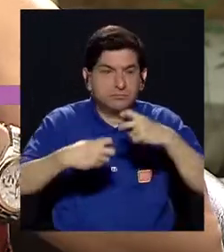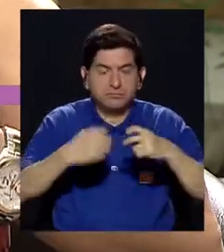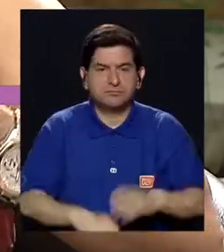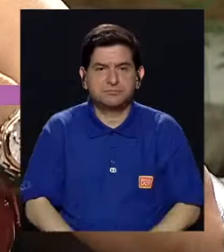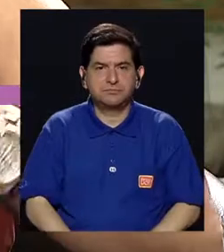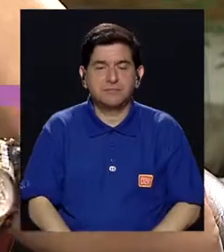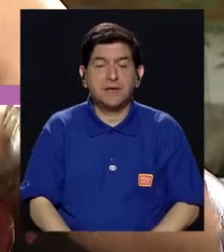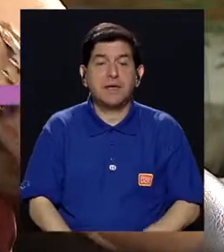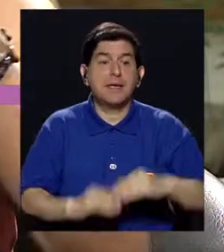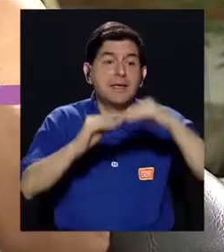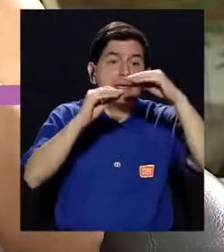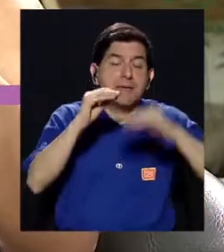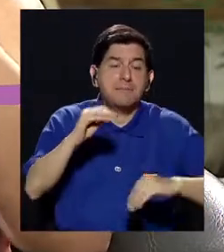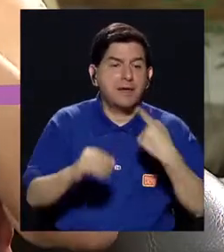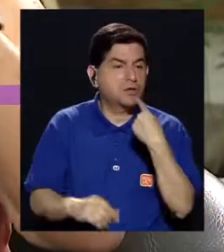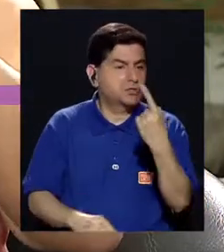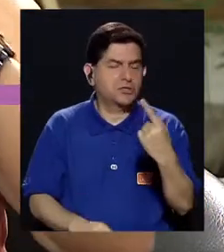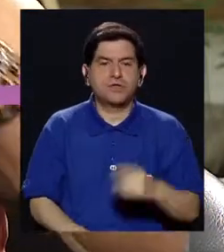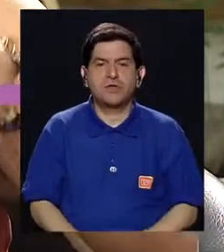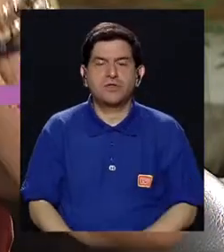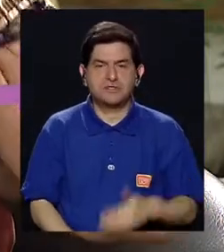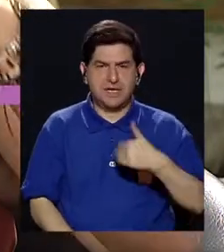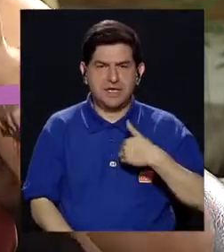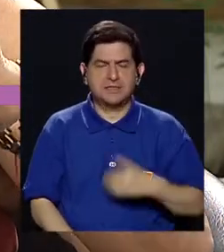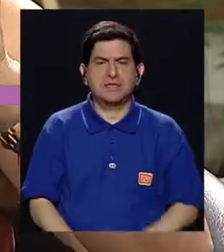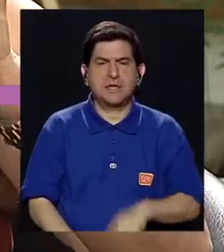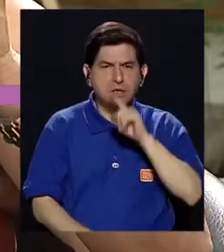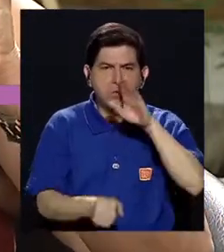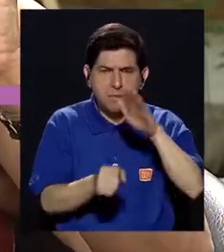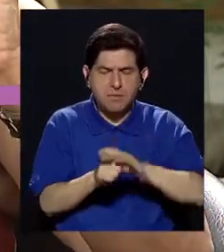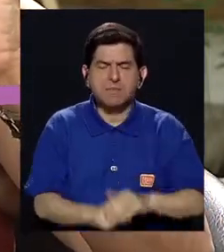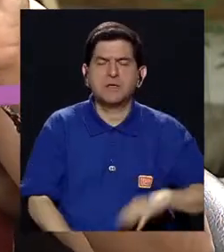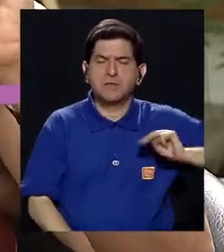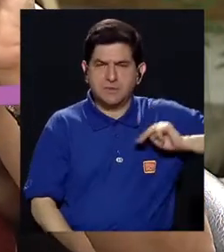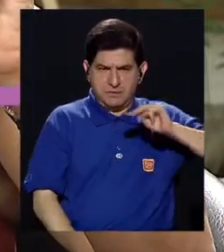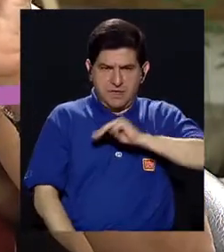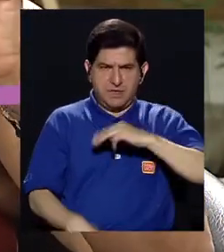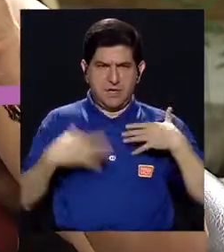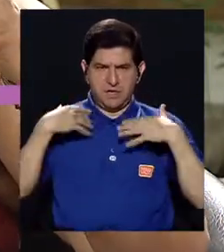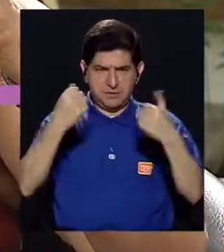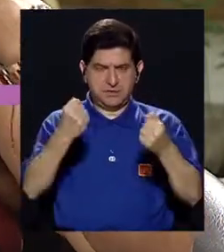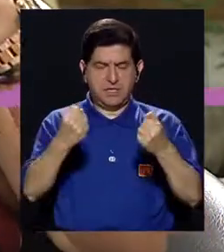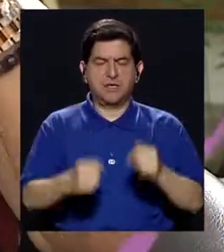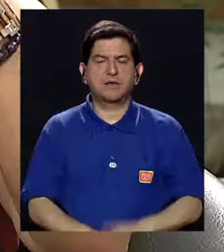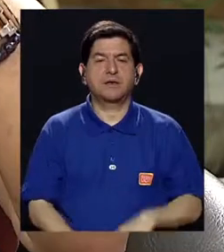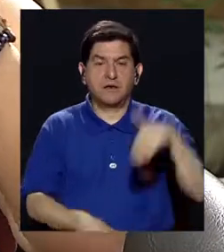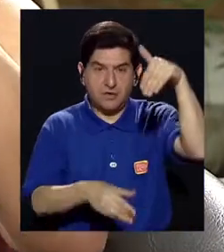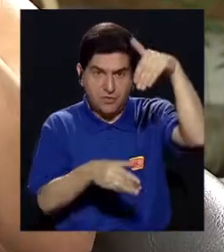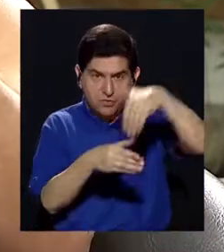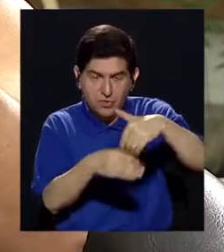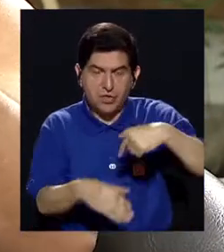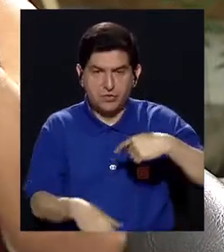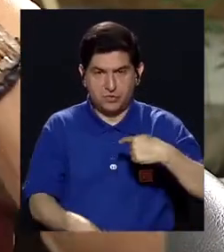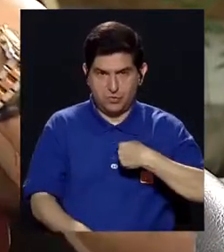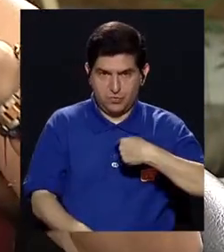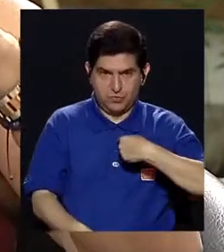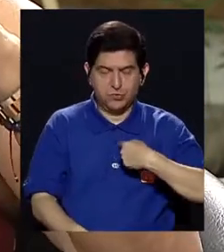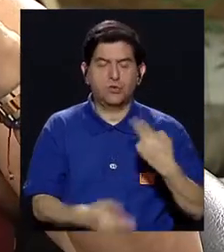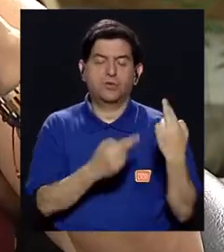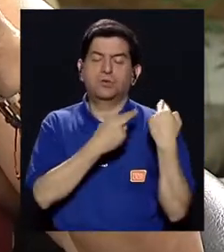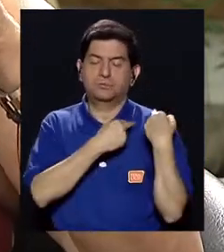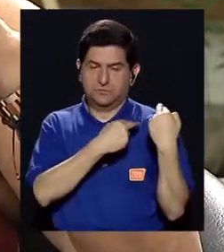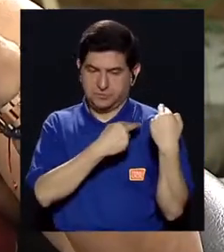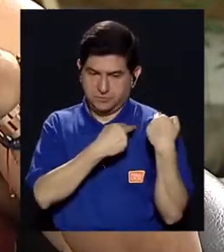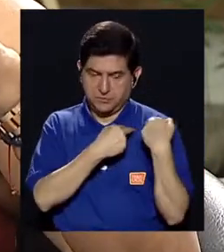no sabemos, y mucho menos si no dice que está regulado por el Ministerio de Salud. Yo tengo que, dentro de lo que yo soy